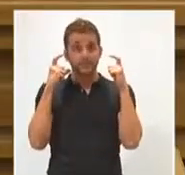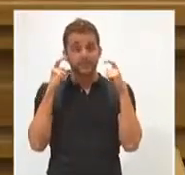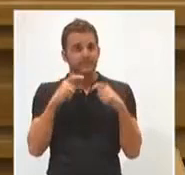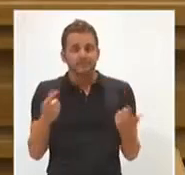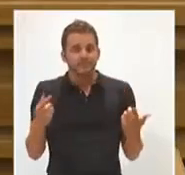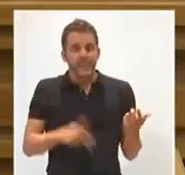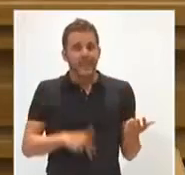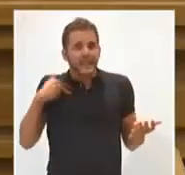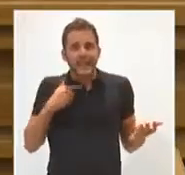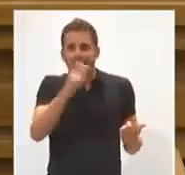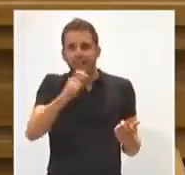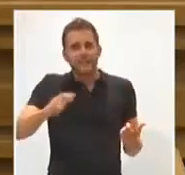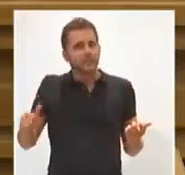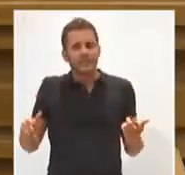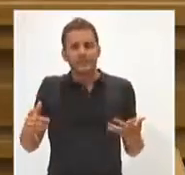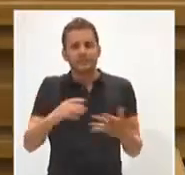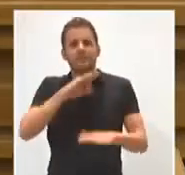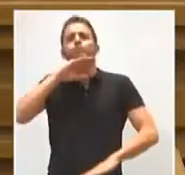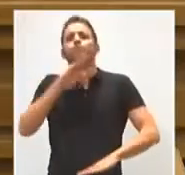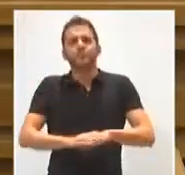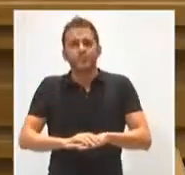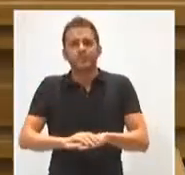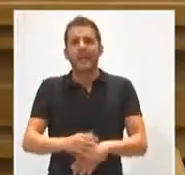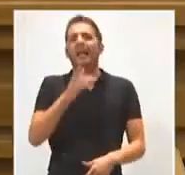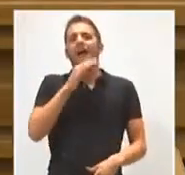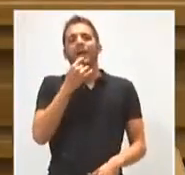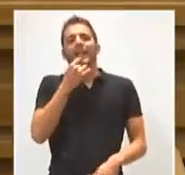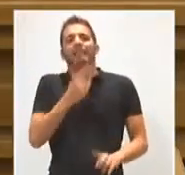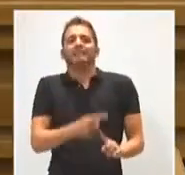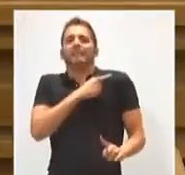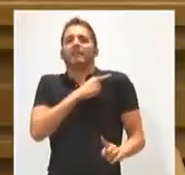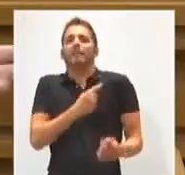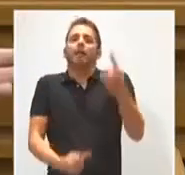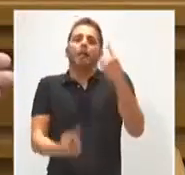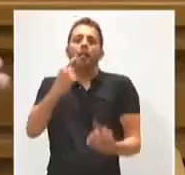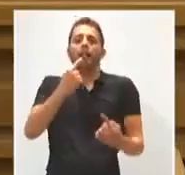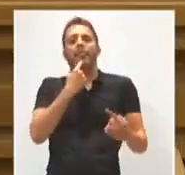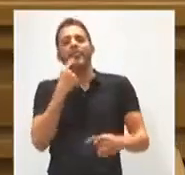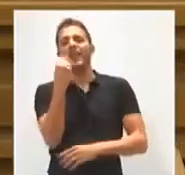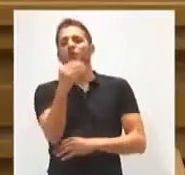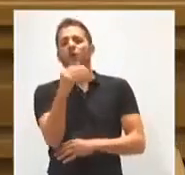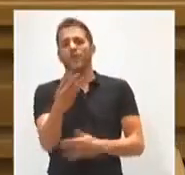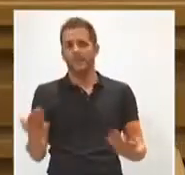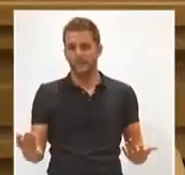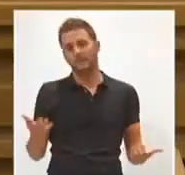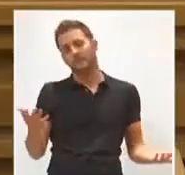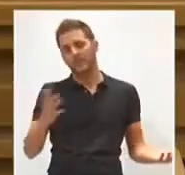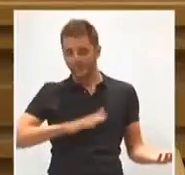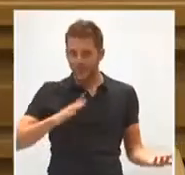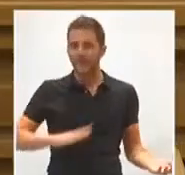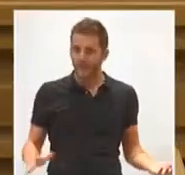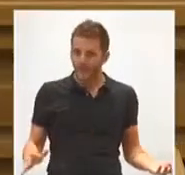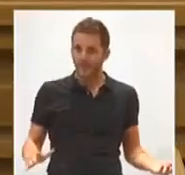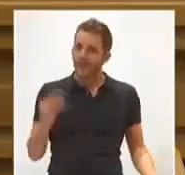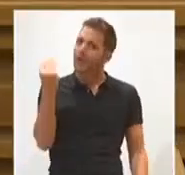en general la gente ha cumplido muy bien yo creo que ahora se exagera también de vez en cuando mucho con la gente más joven por favor los chavales